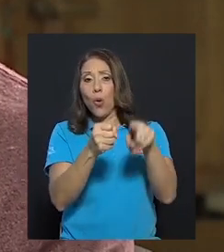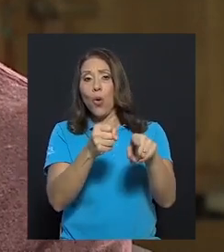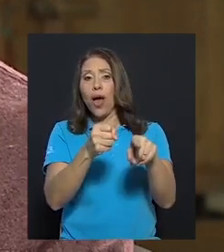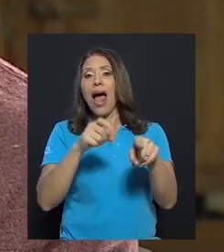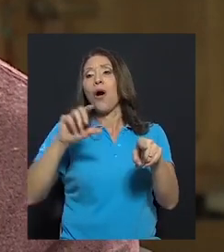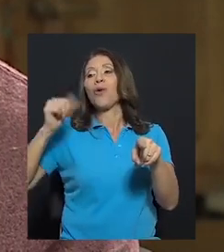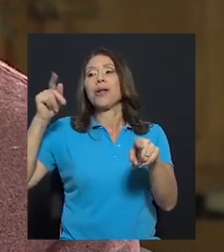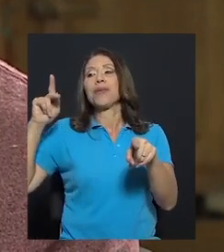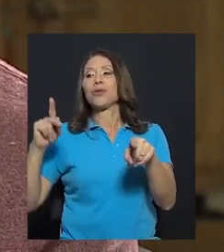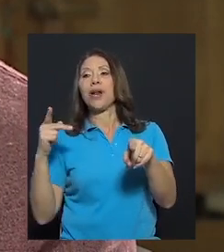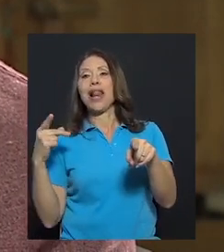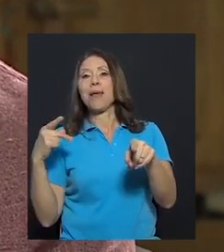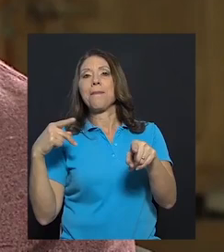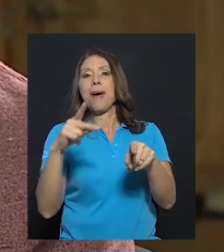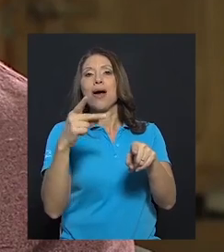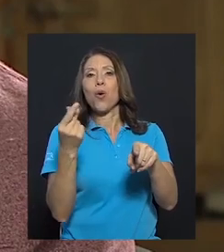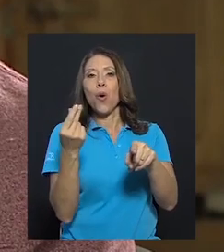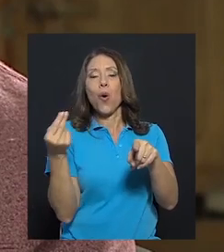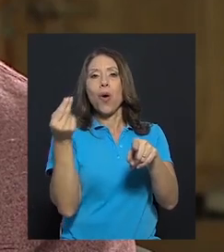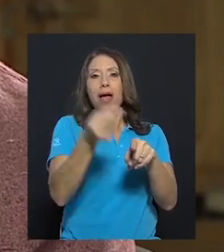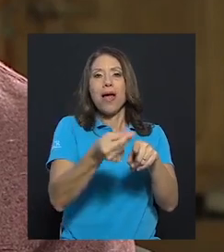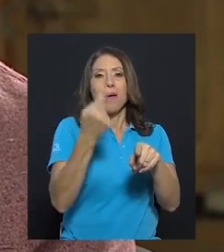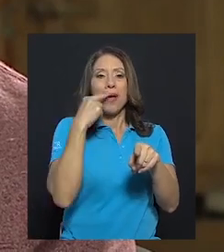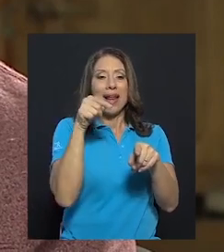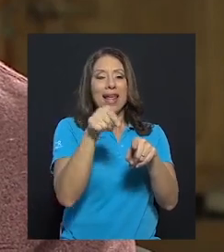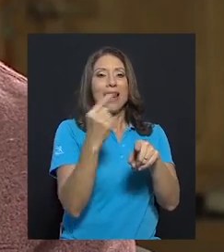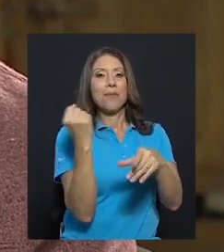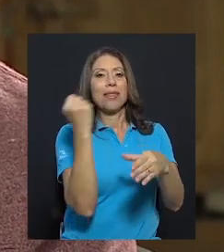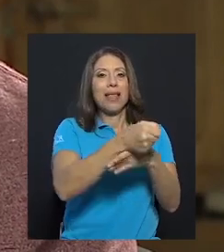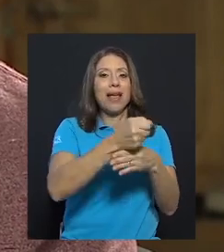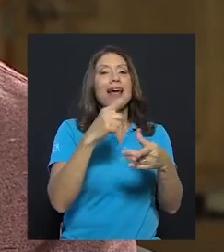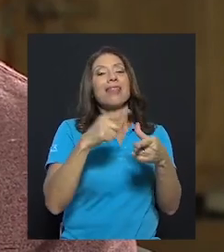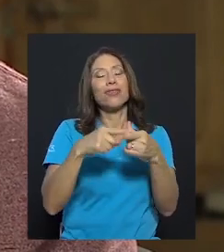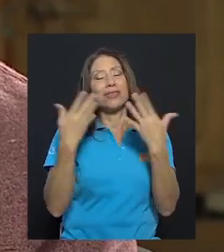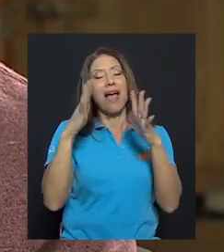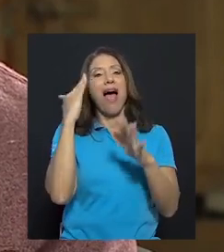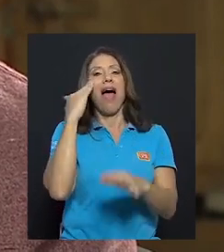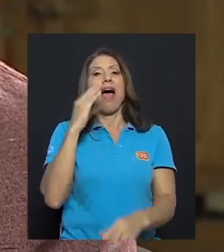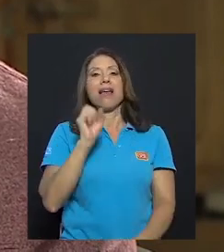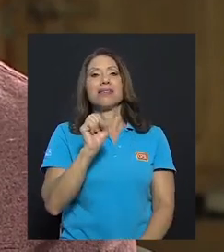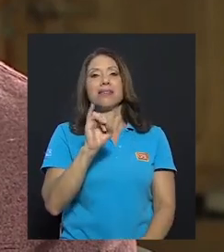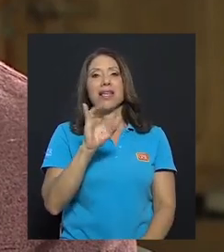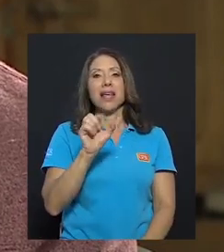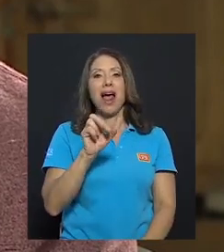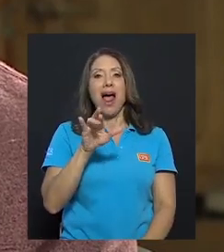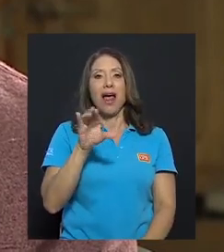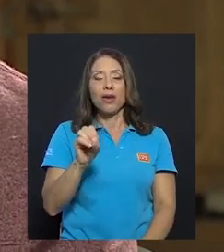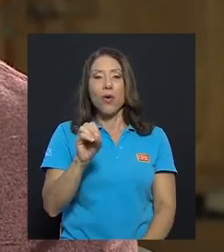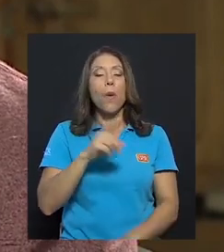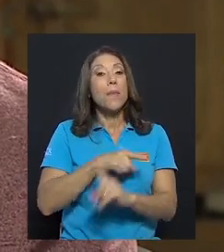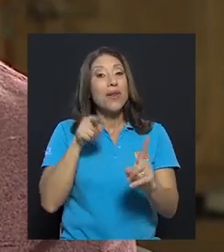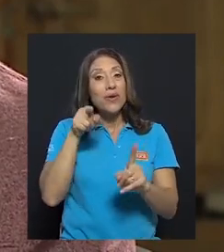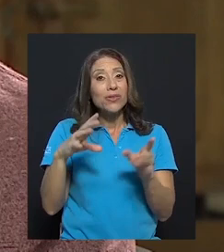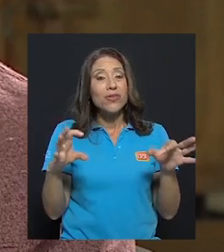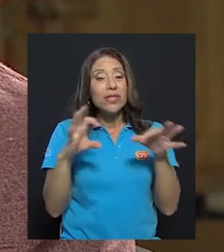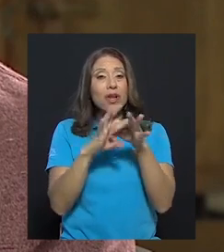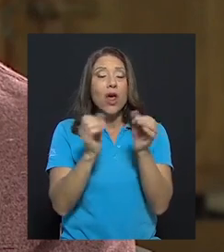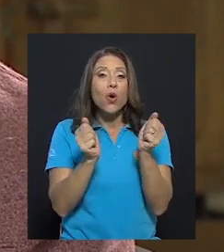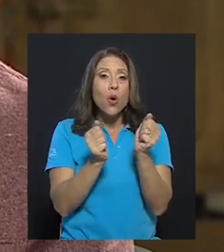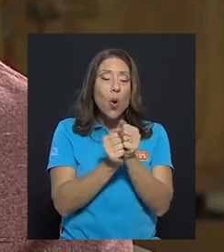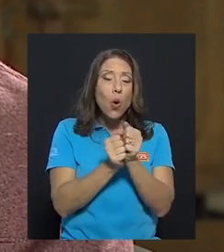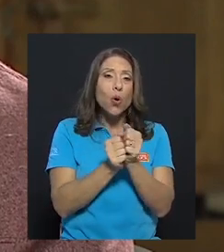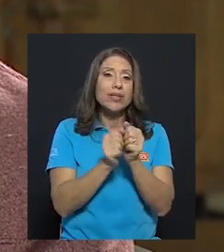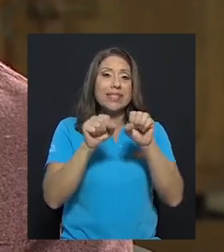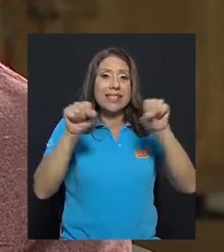está relacionado el concepto del sicariato. Pero mucho tiene que ver con la tecnología de información, con los medios de